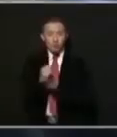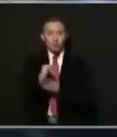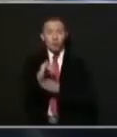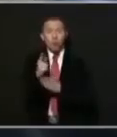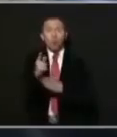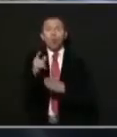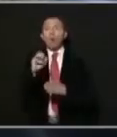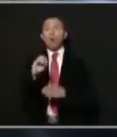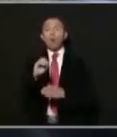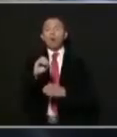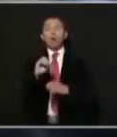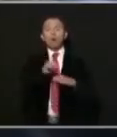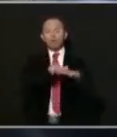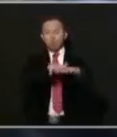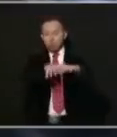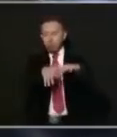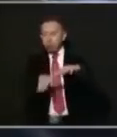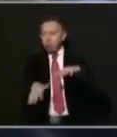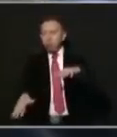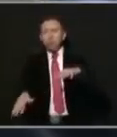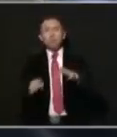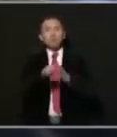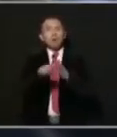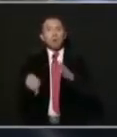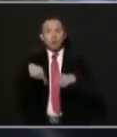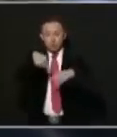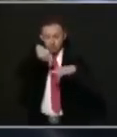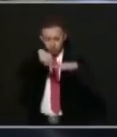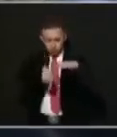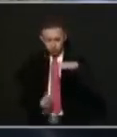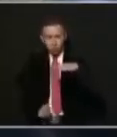agua, como el fracking.